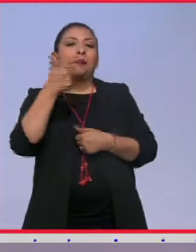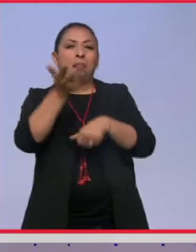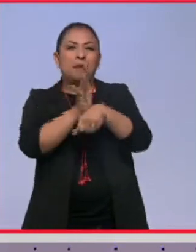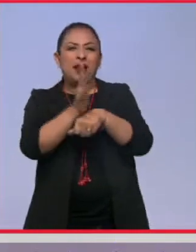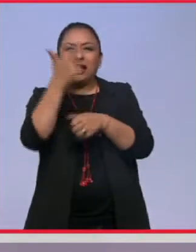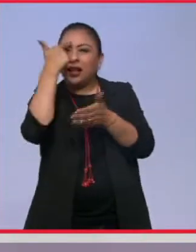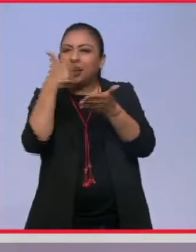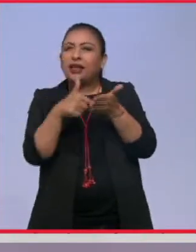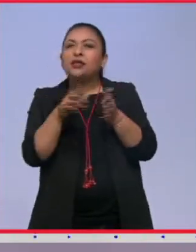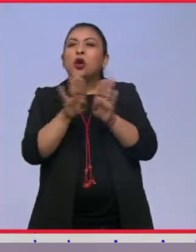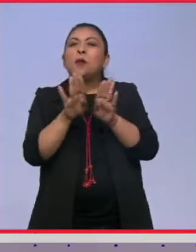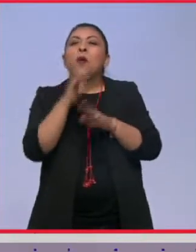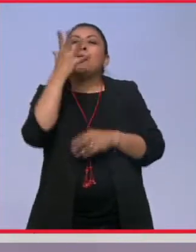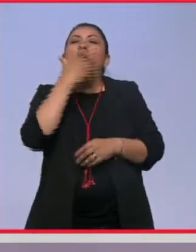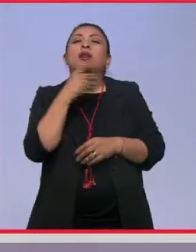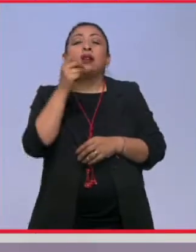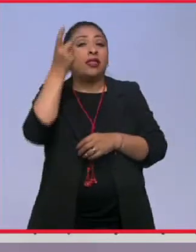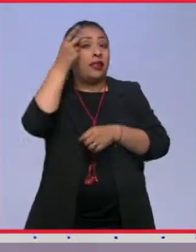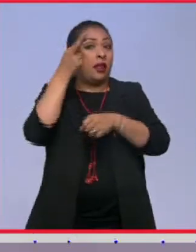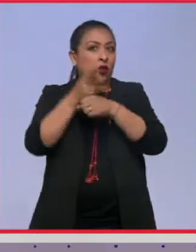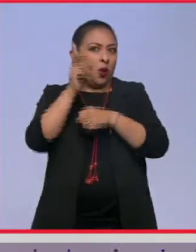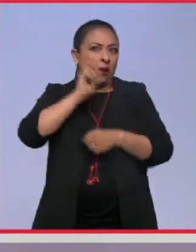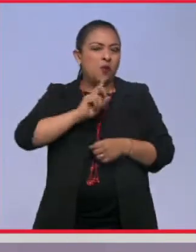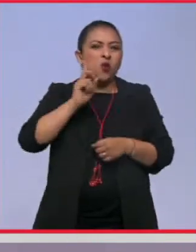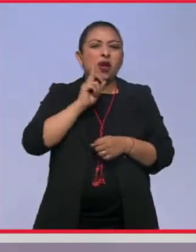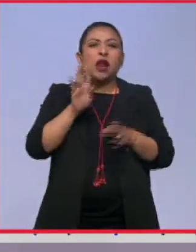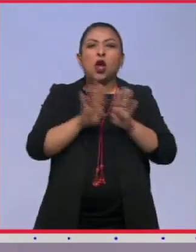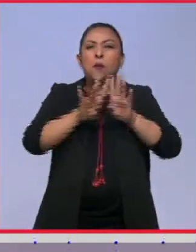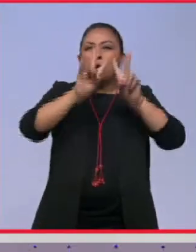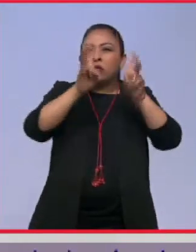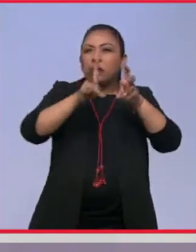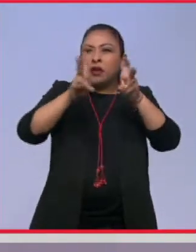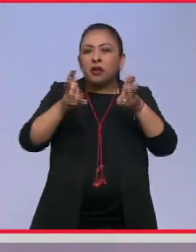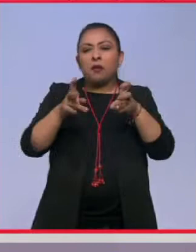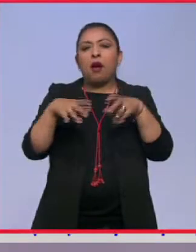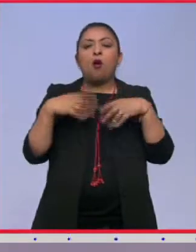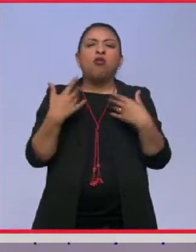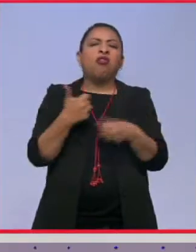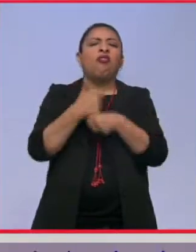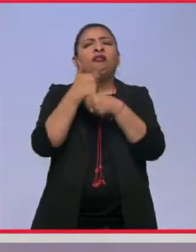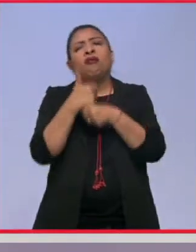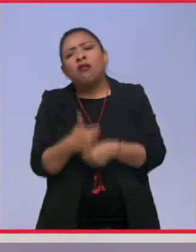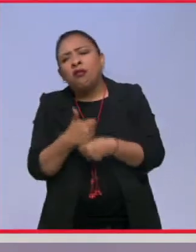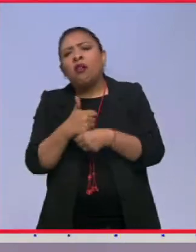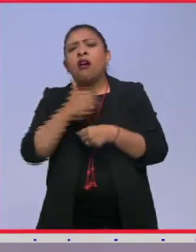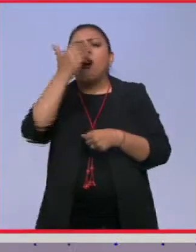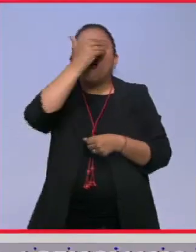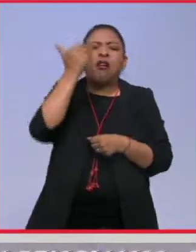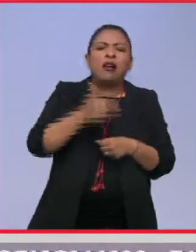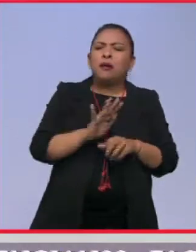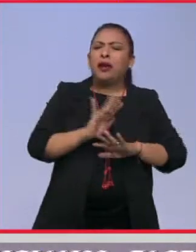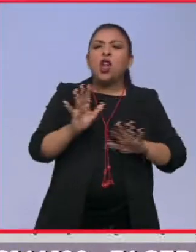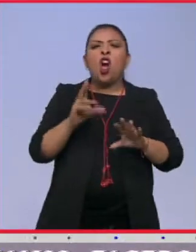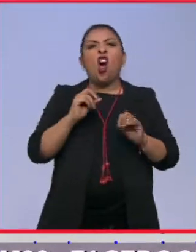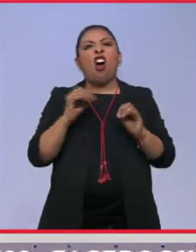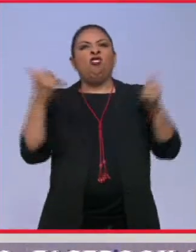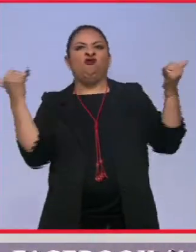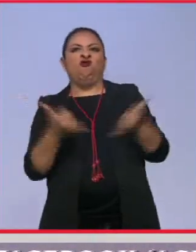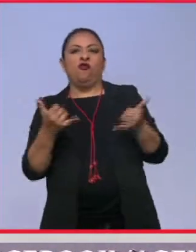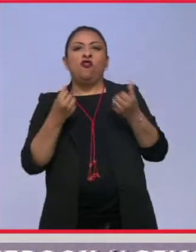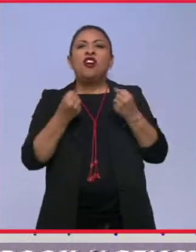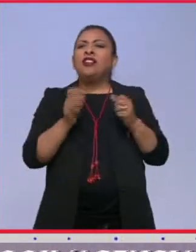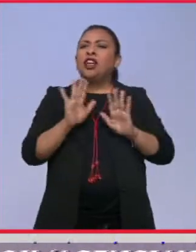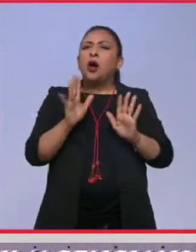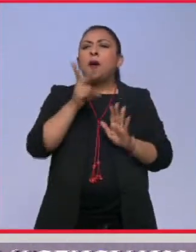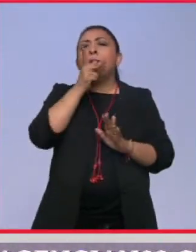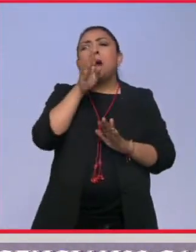creo que es el encanto que tiene, es que la directora es muy contenida en todos los temas. No es el gran drama del adolescente, tampoco es la rebelde sin causa, ¿no? Los